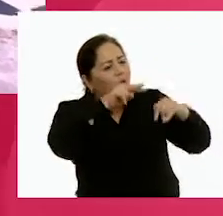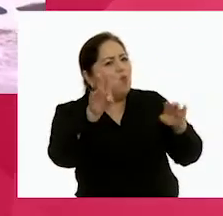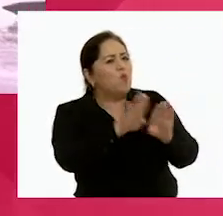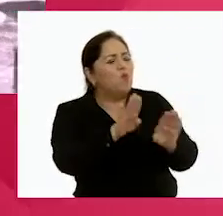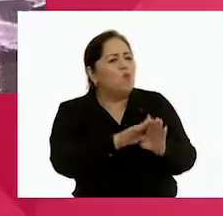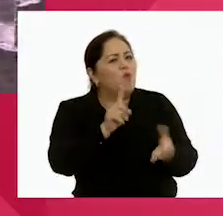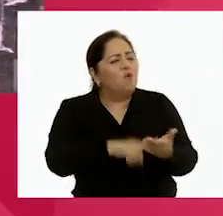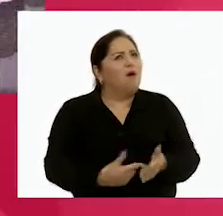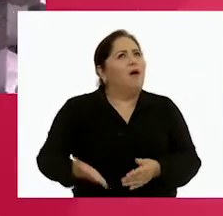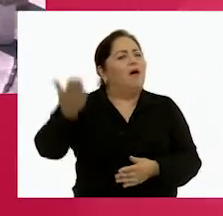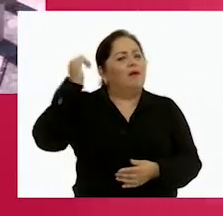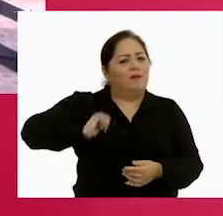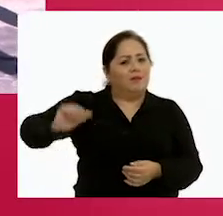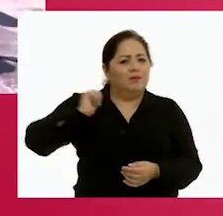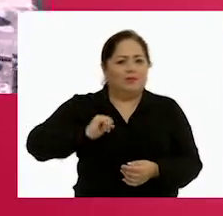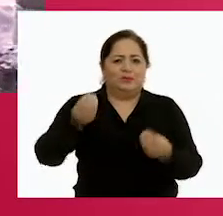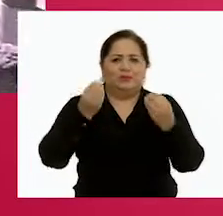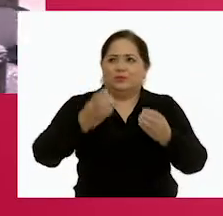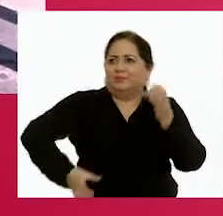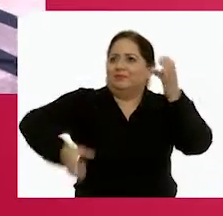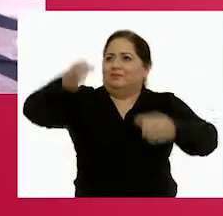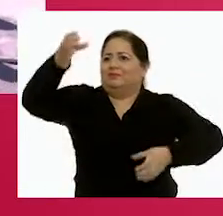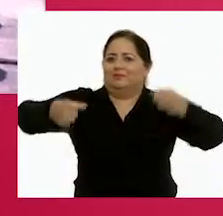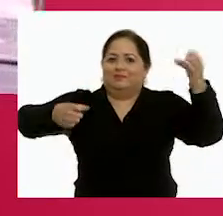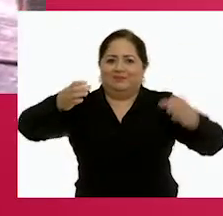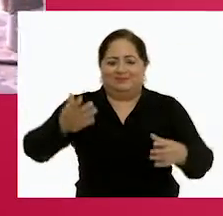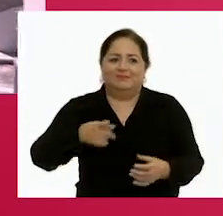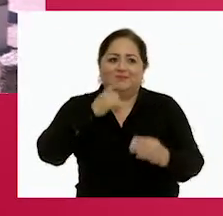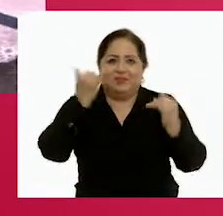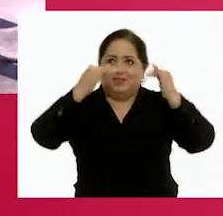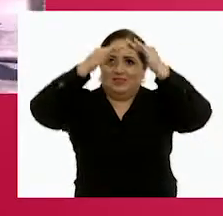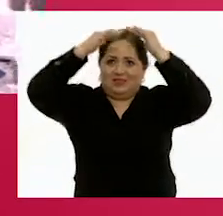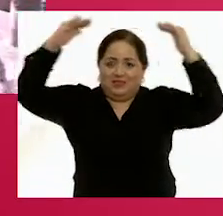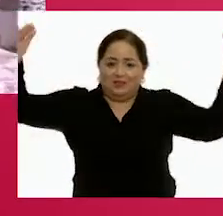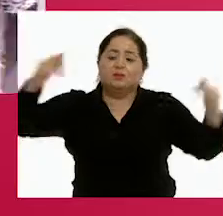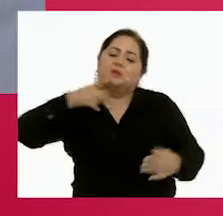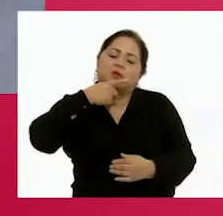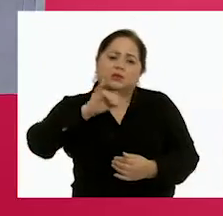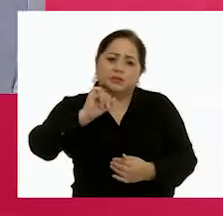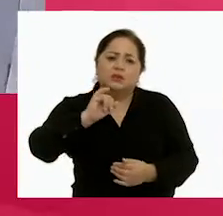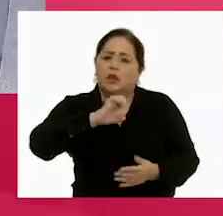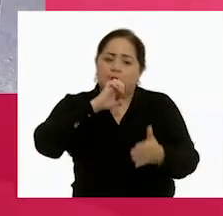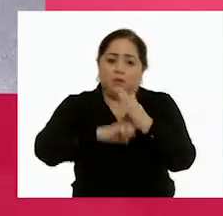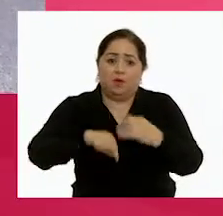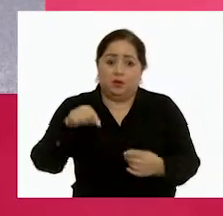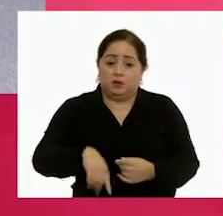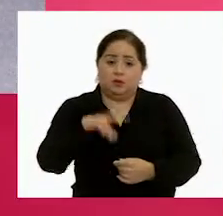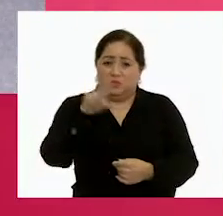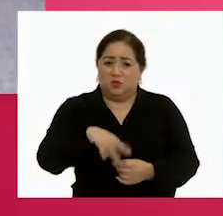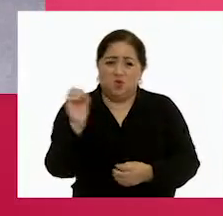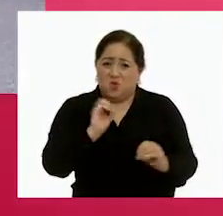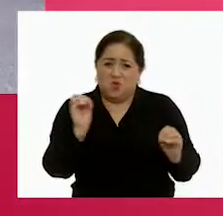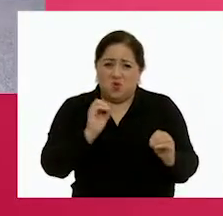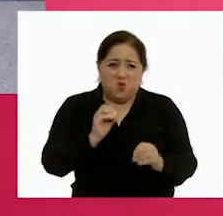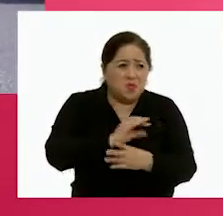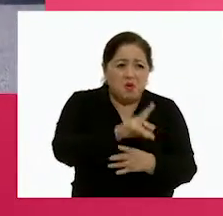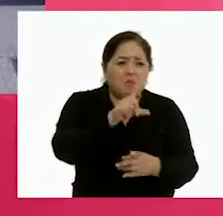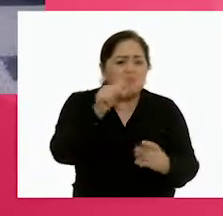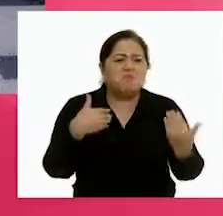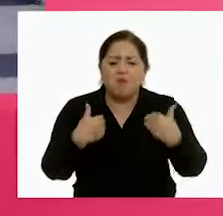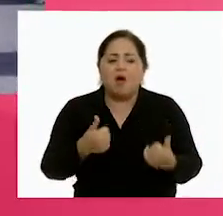se vería el edificio con tantas columnas y un techo. Claro, sí, mira, aquí la cuestión es que, por ejemplo, si no se hubieran hecho las proyecciones no se